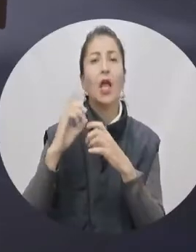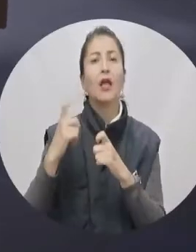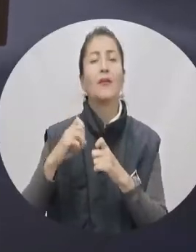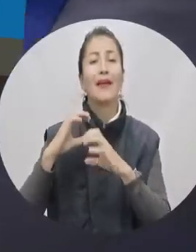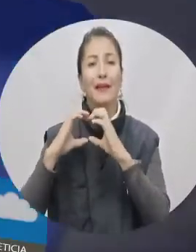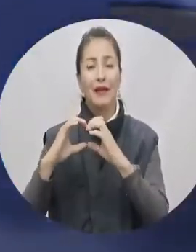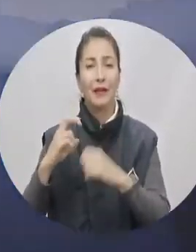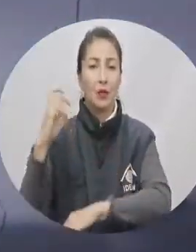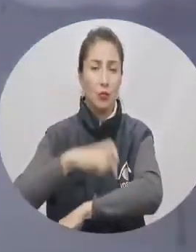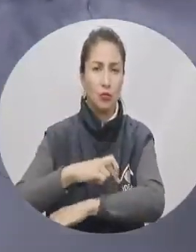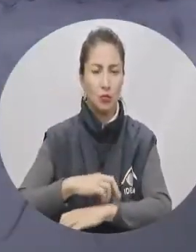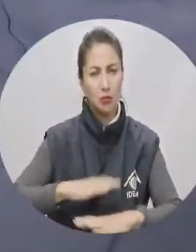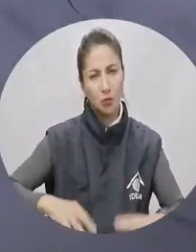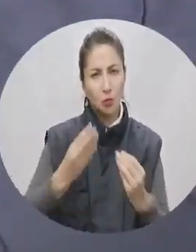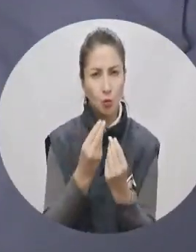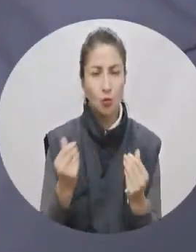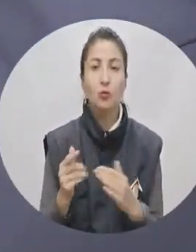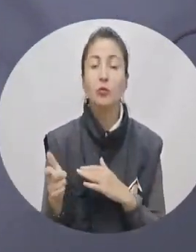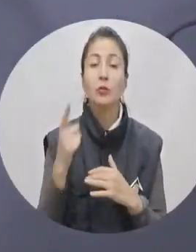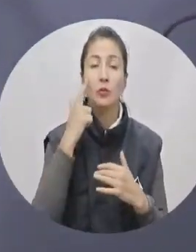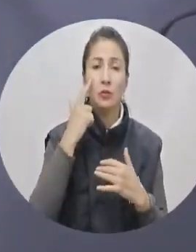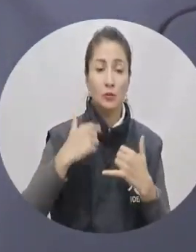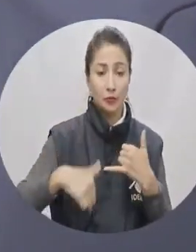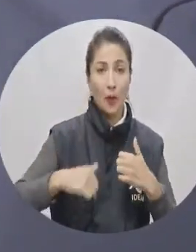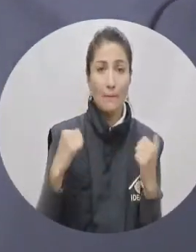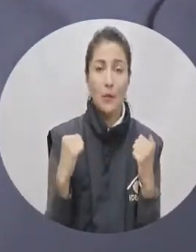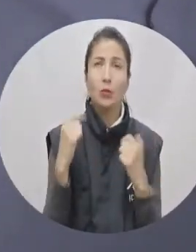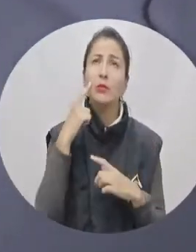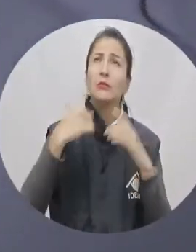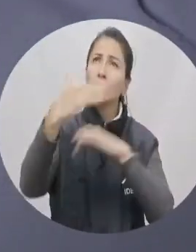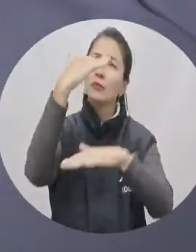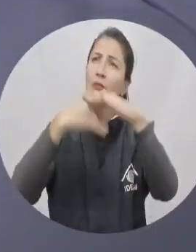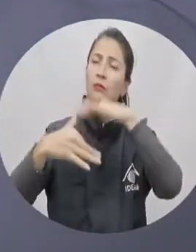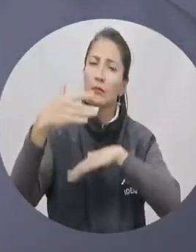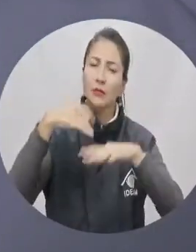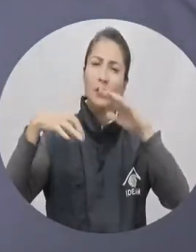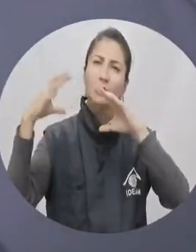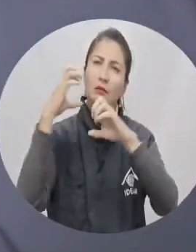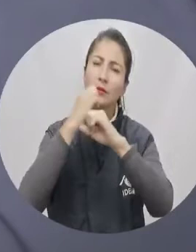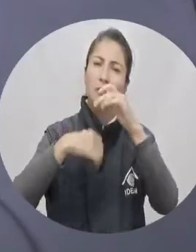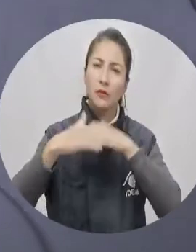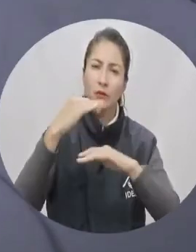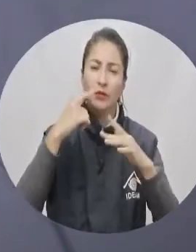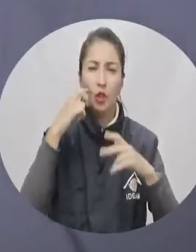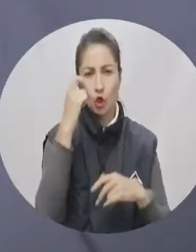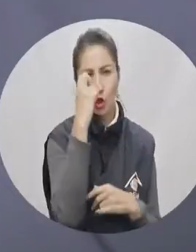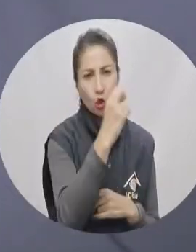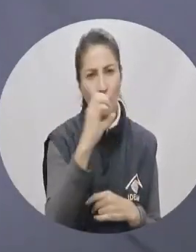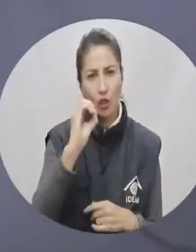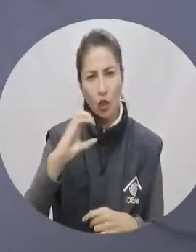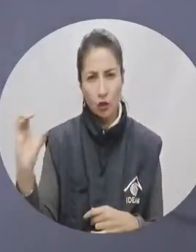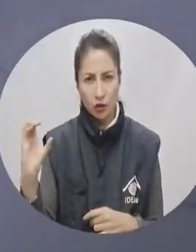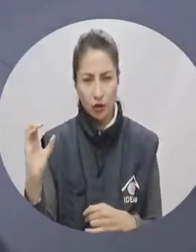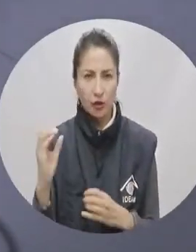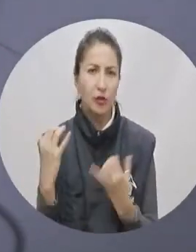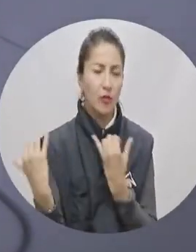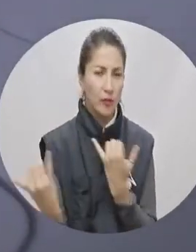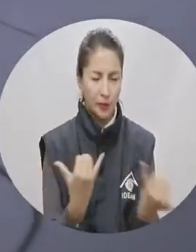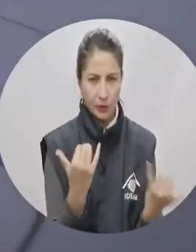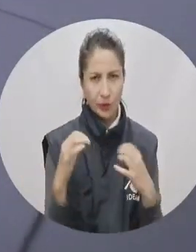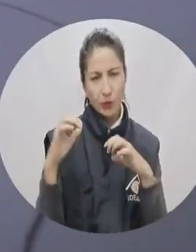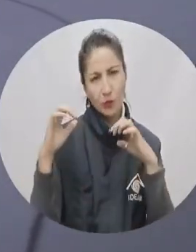Caquetá y Putumayo. El cielo sobre la capital se espera mayormente cubierto con lluvias en el norte y occidente de la